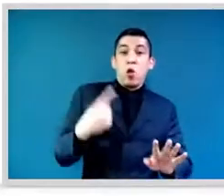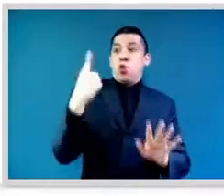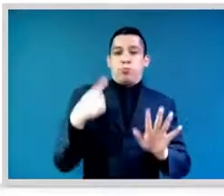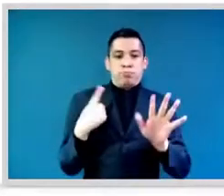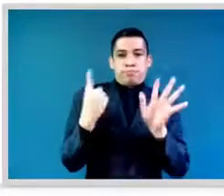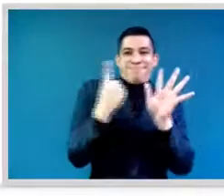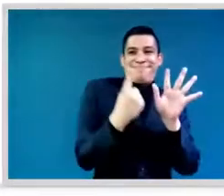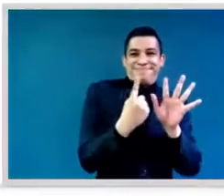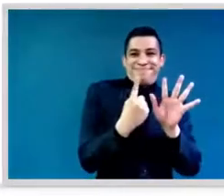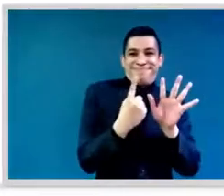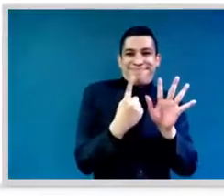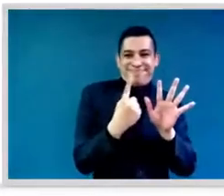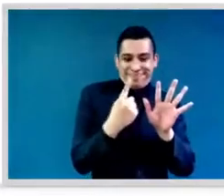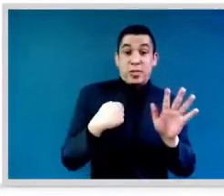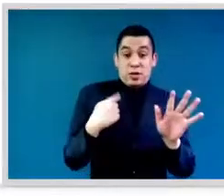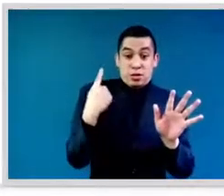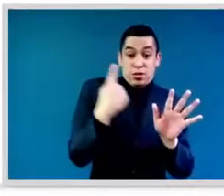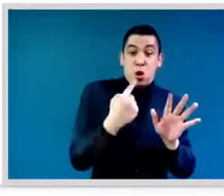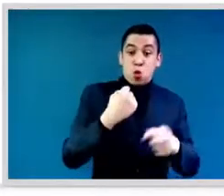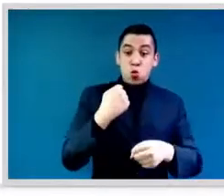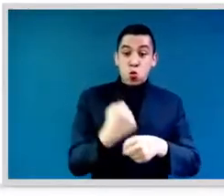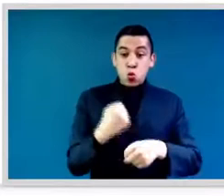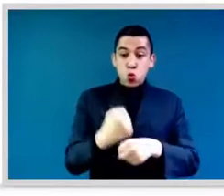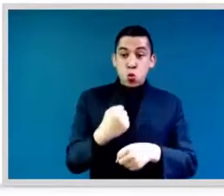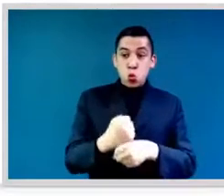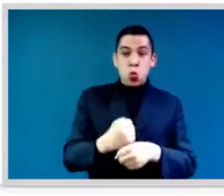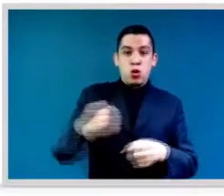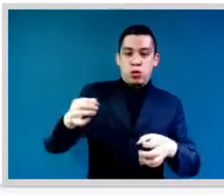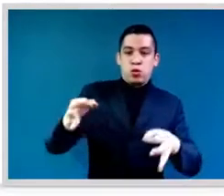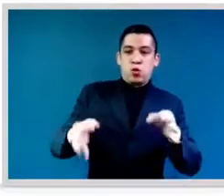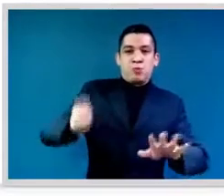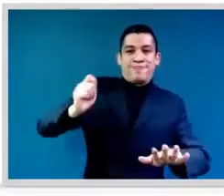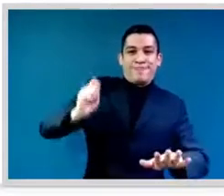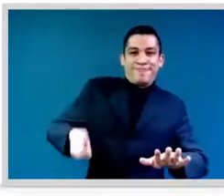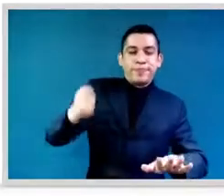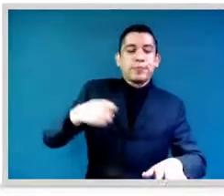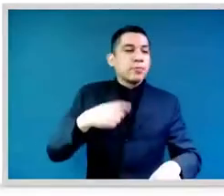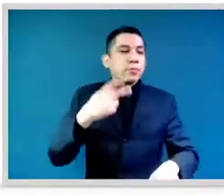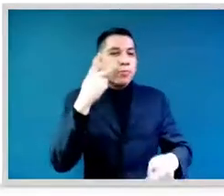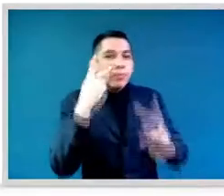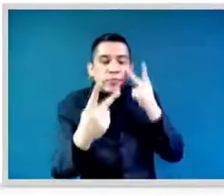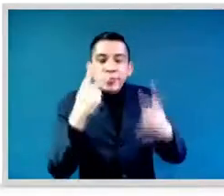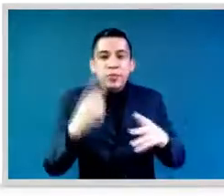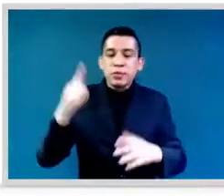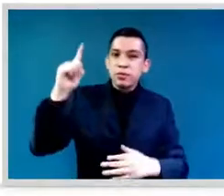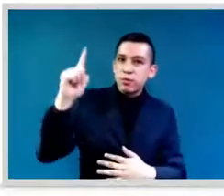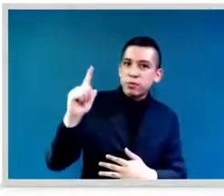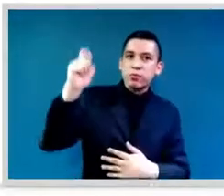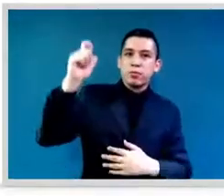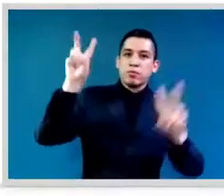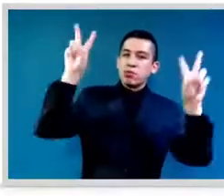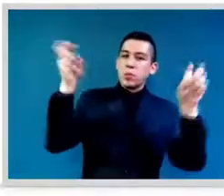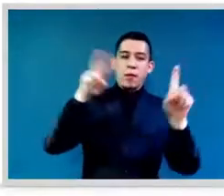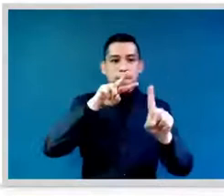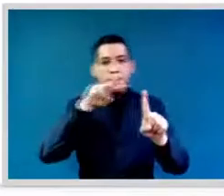Suprema Corte, introduje la perspectiva de género en el juzgamiento. Hace 26